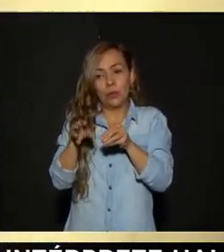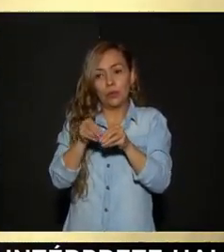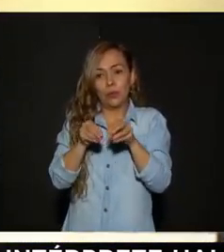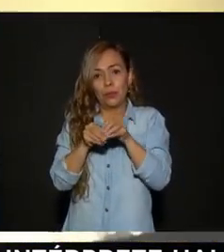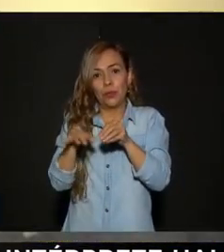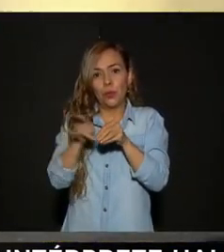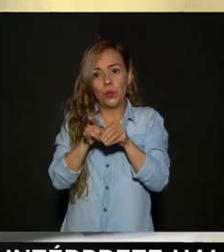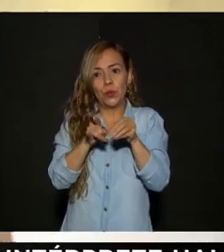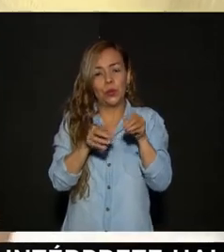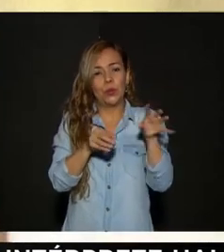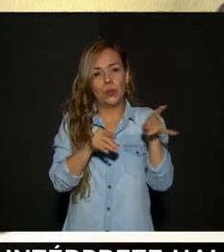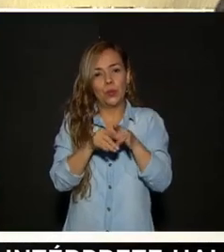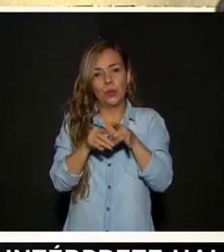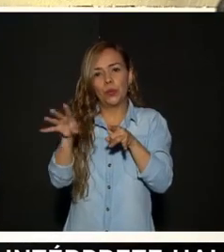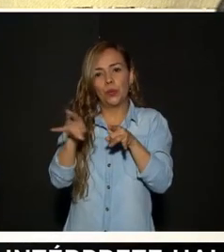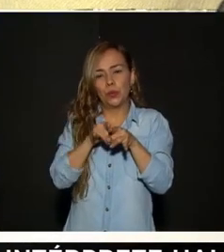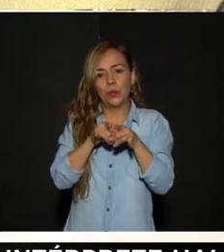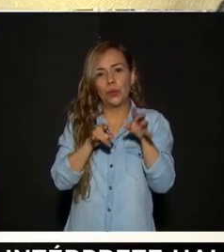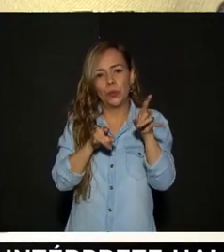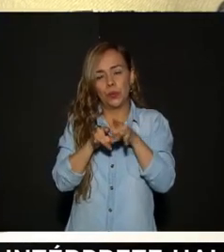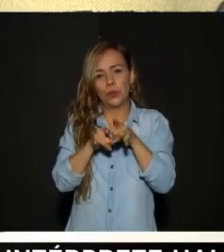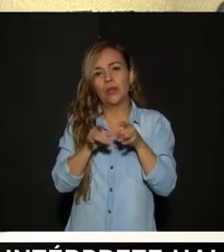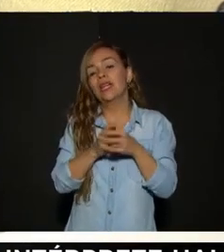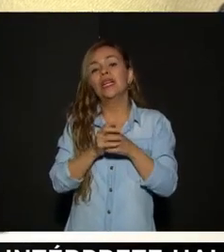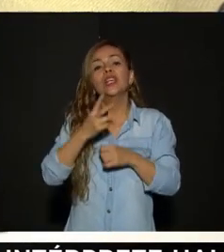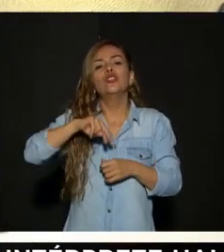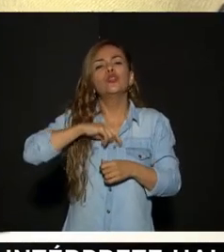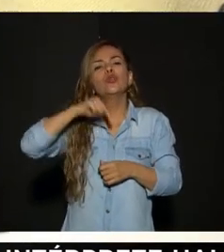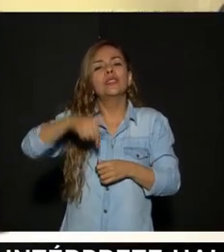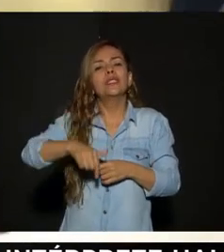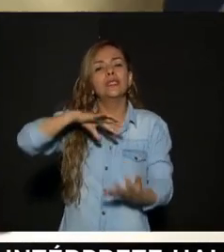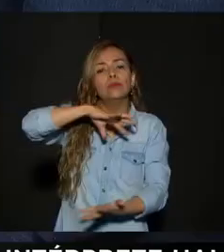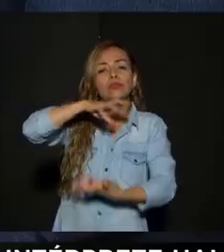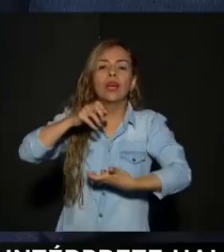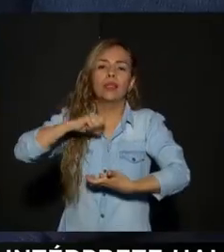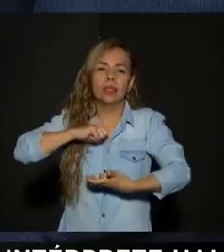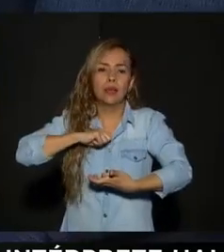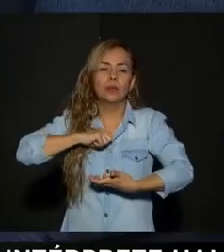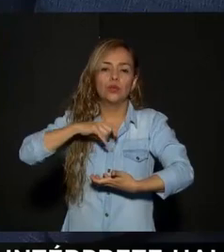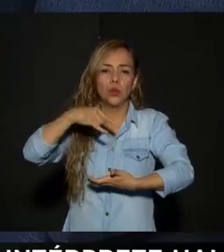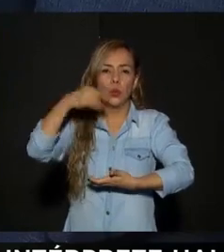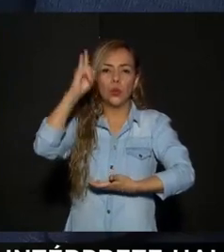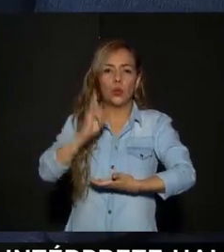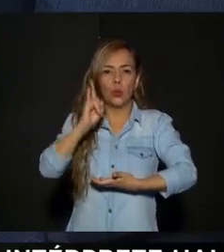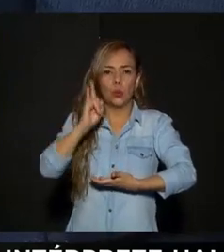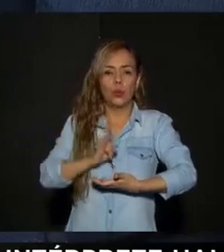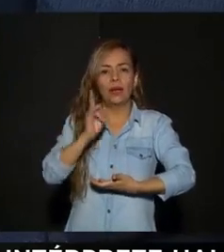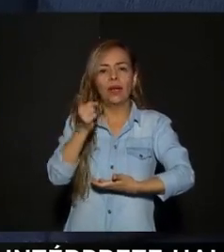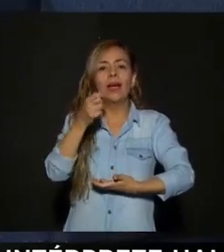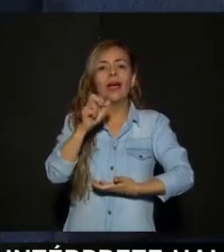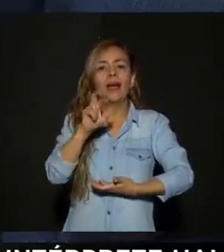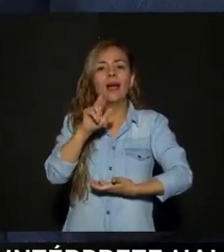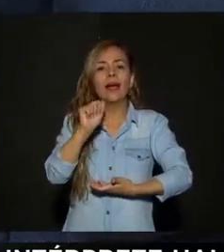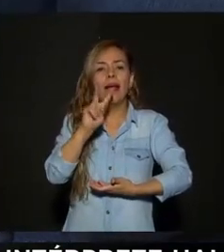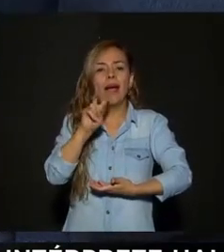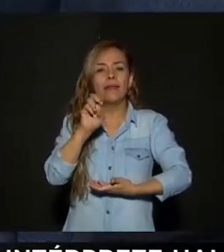atraerlos. ¿Viste qué es lo que nos mantiene pegados al piso? La gravedad. La gravedad. Eso quiere decir que cuando el niño salta en